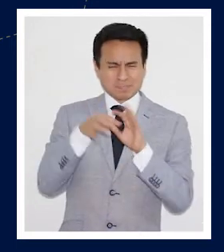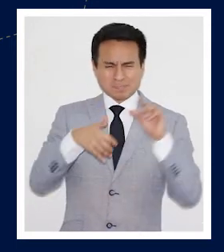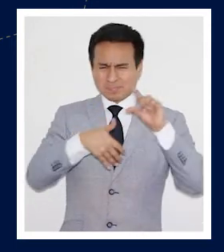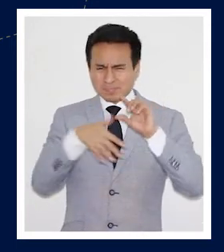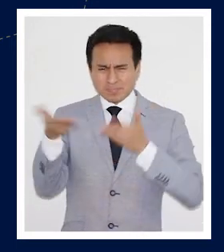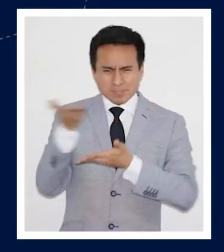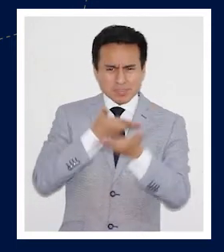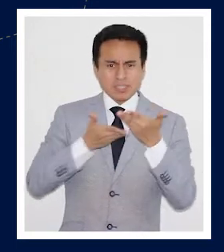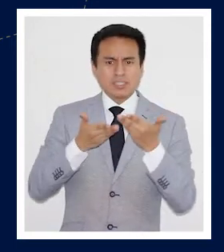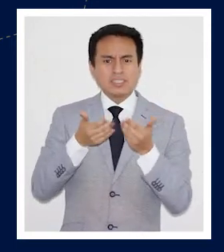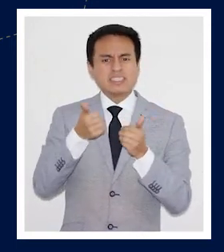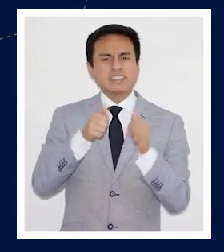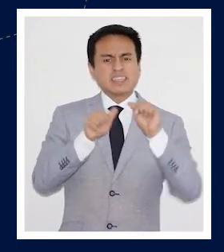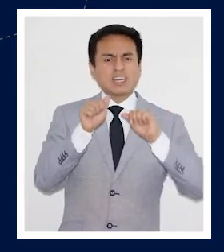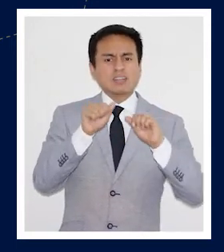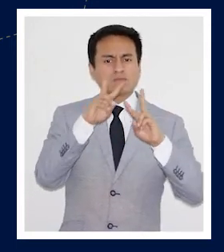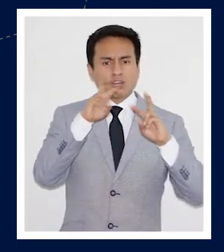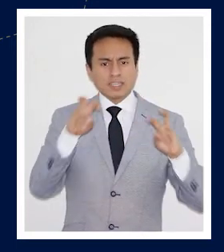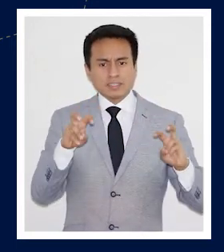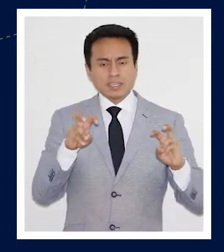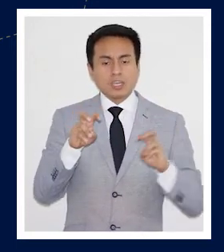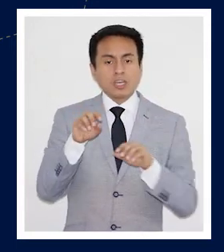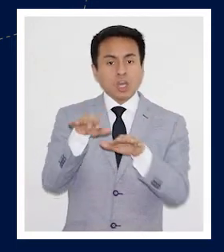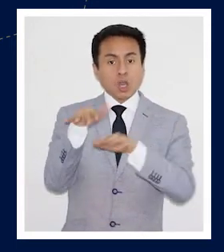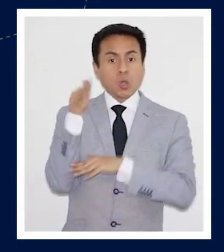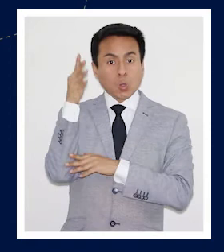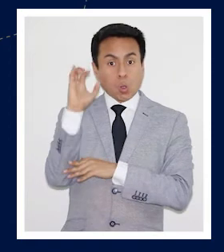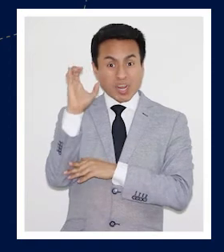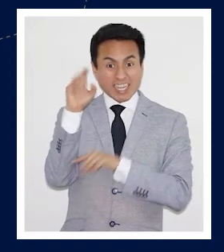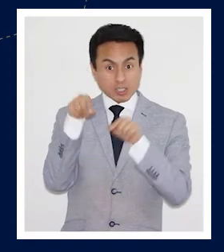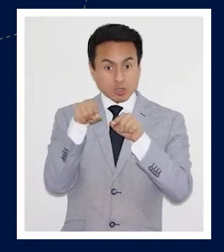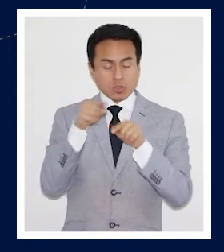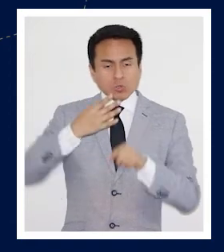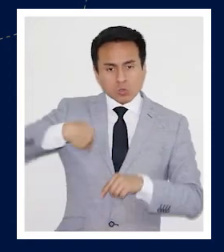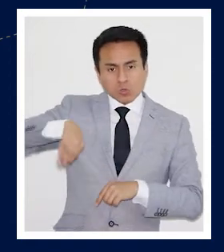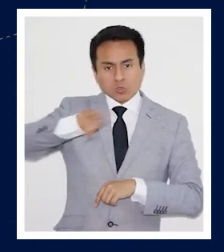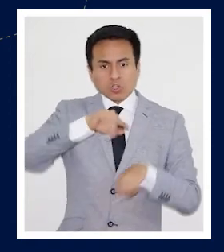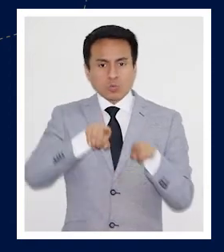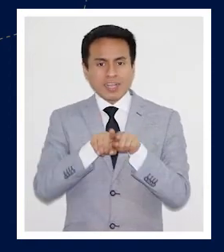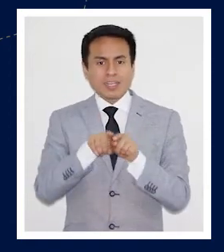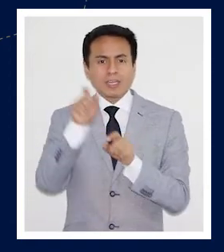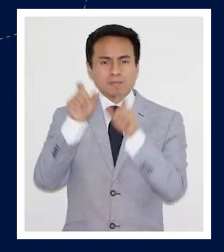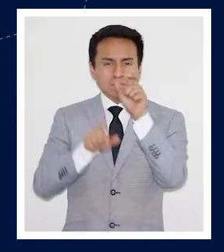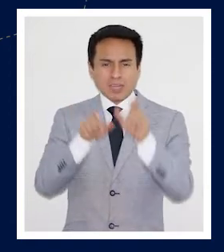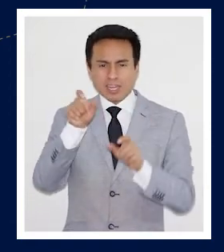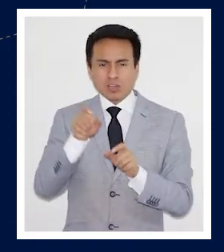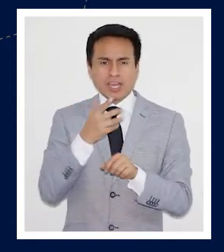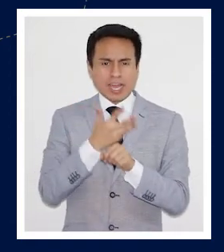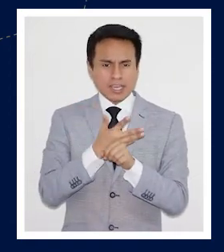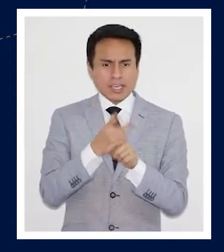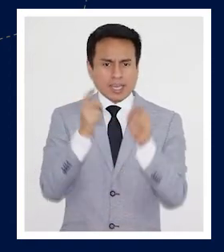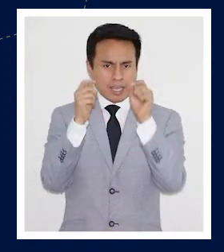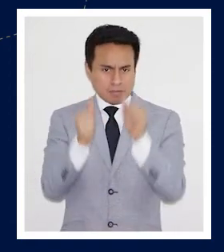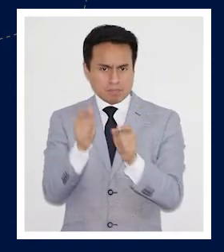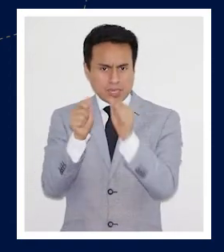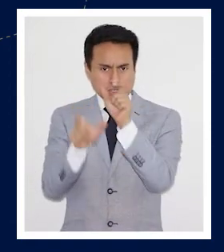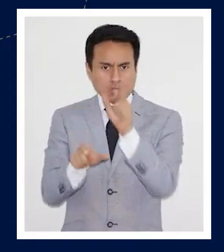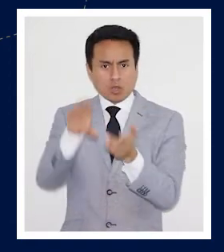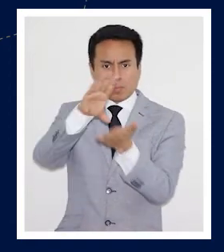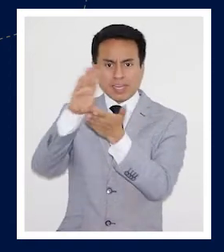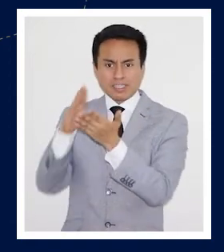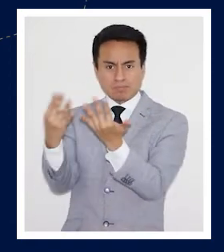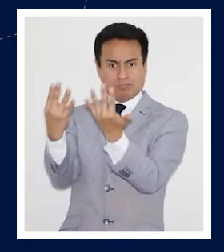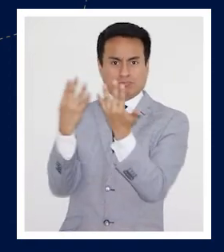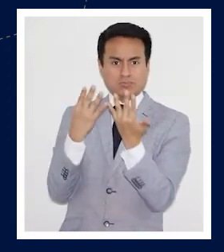Ciencias Forenses. En este congreso nosotros normalmente tenemos personas,